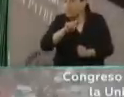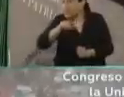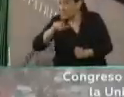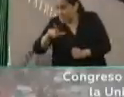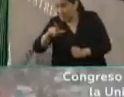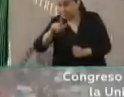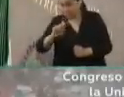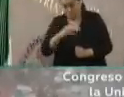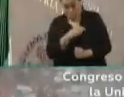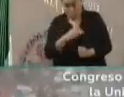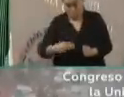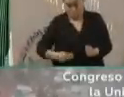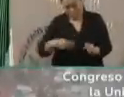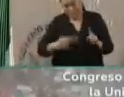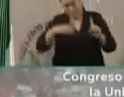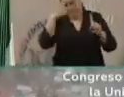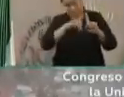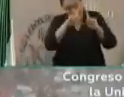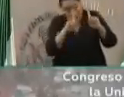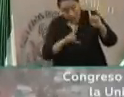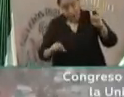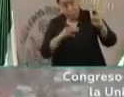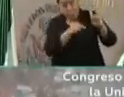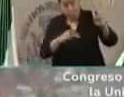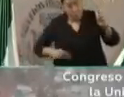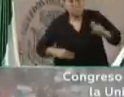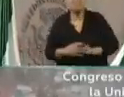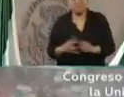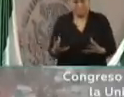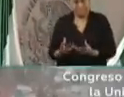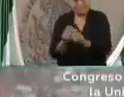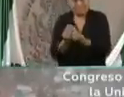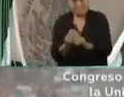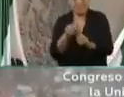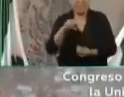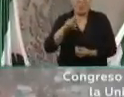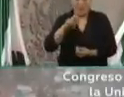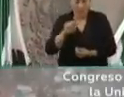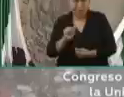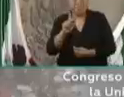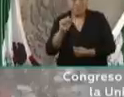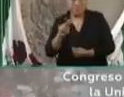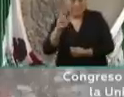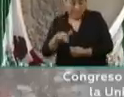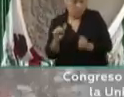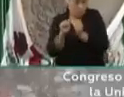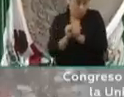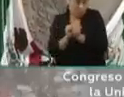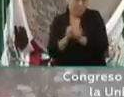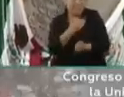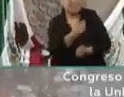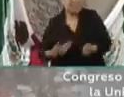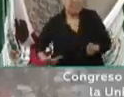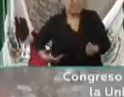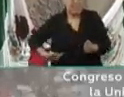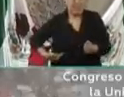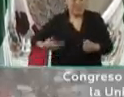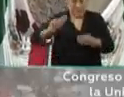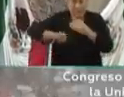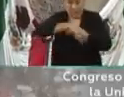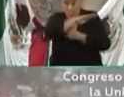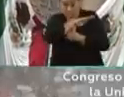2.477 municipios que tiene esta patria, la coalición Sigamos Haciendo Historia con nuestra presidenta Claudia Sheinbaum,